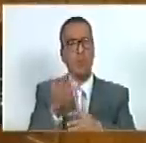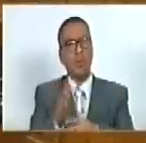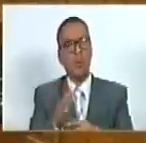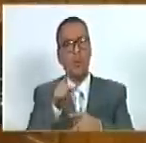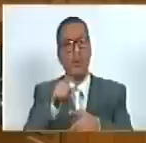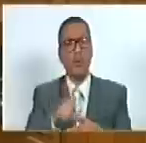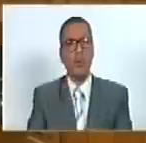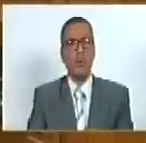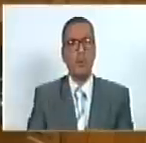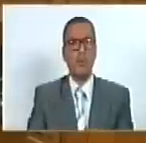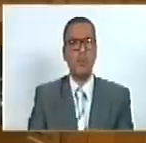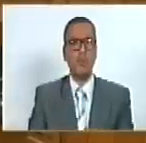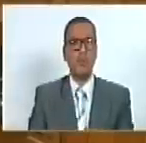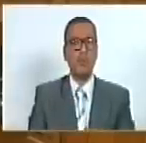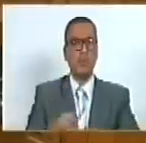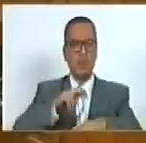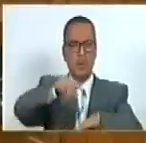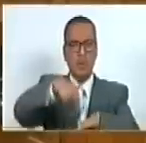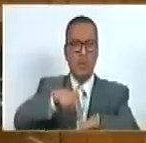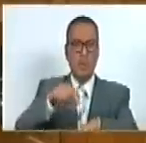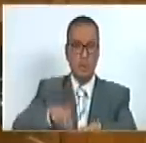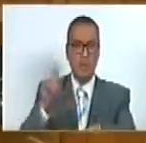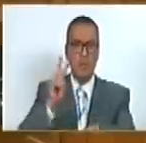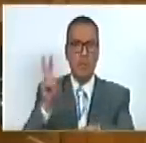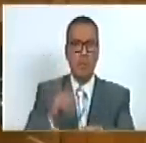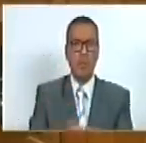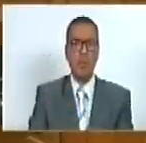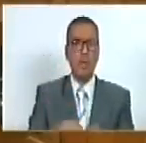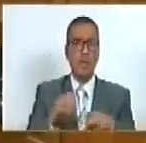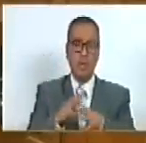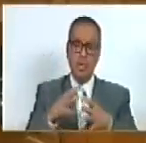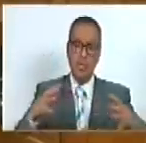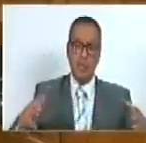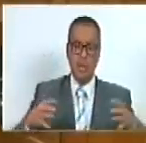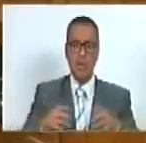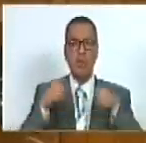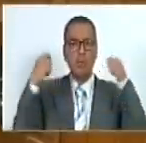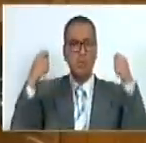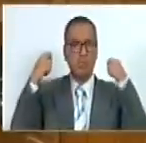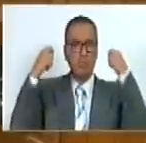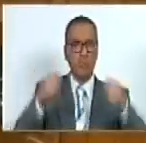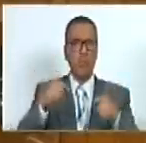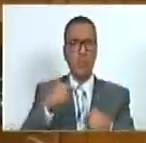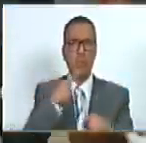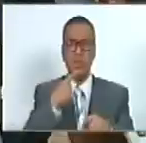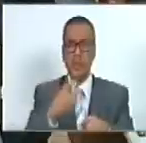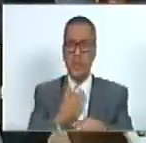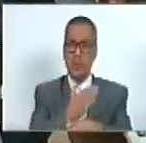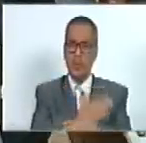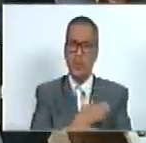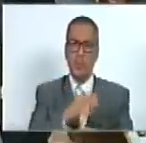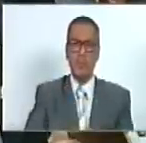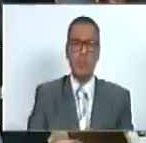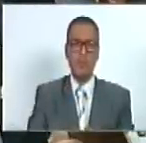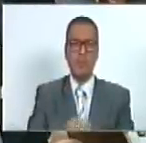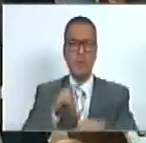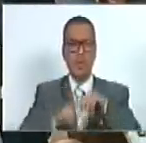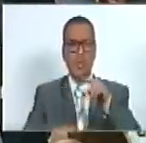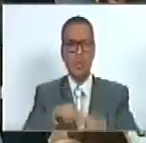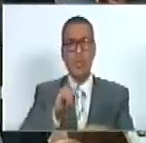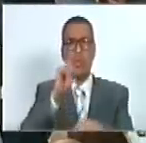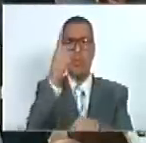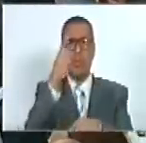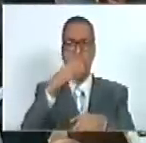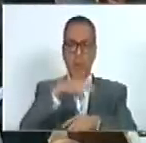aproximadamente en la nación venezolana en la gran manifestación que precedió a la creación del